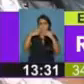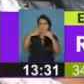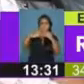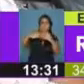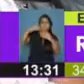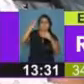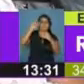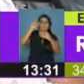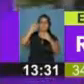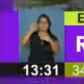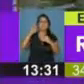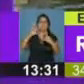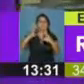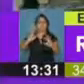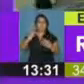esta célula, y